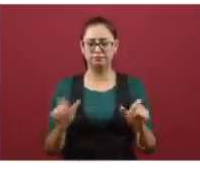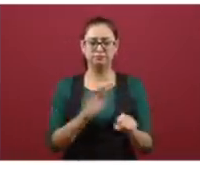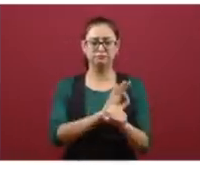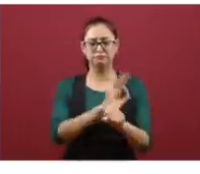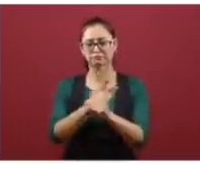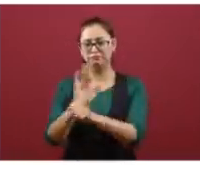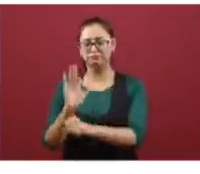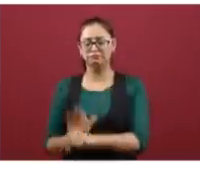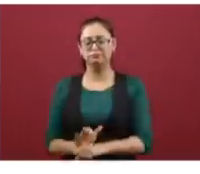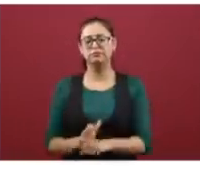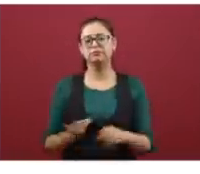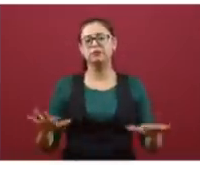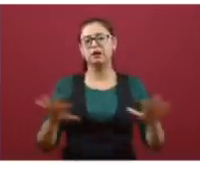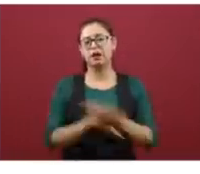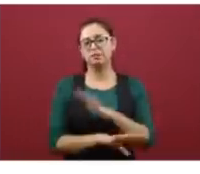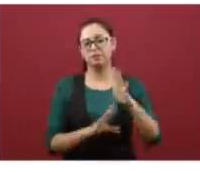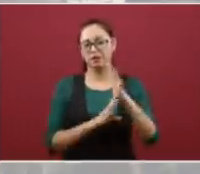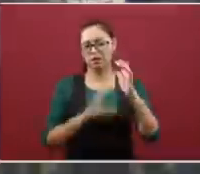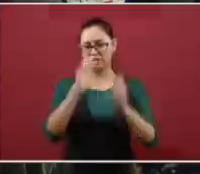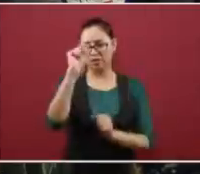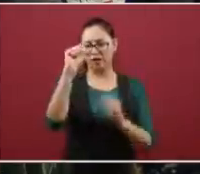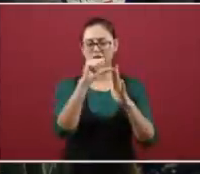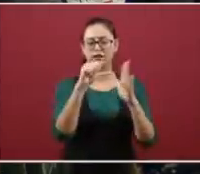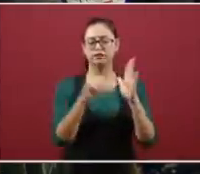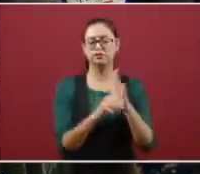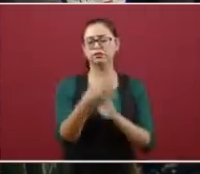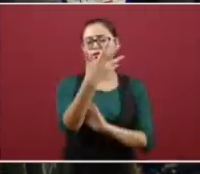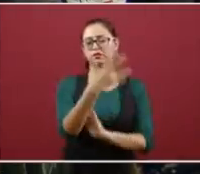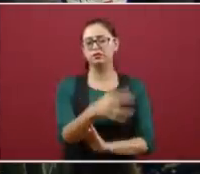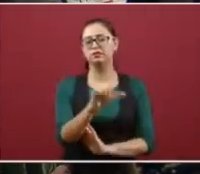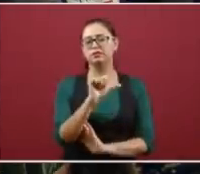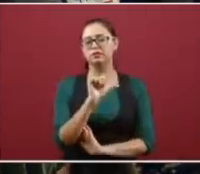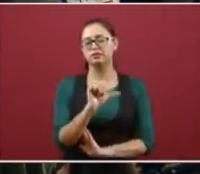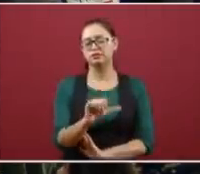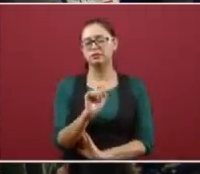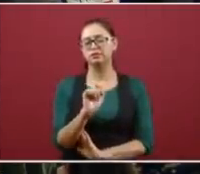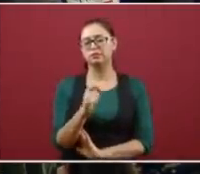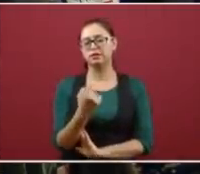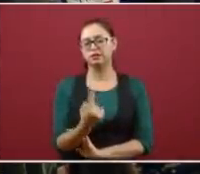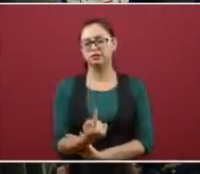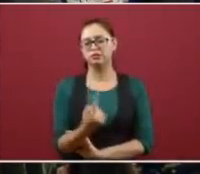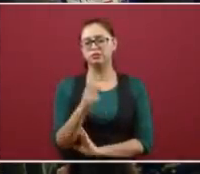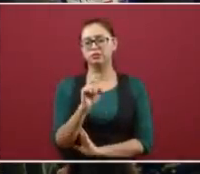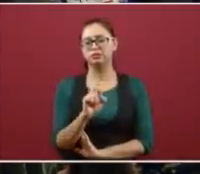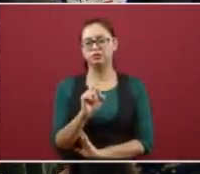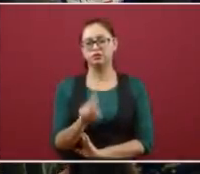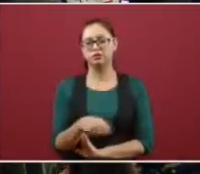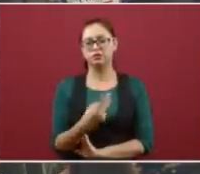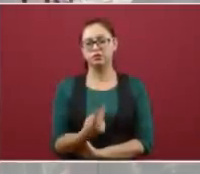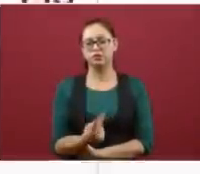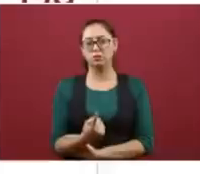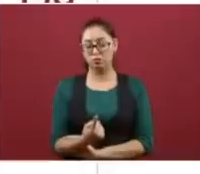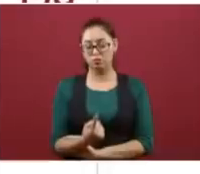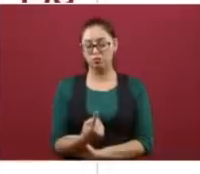los artículos 10 16 21 31